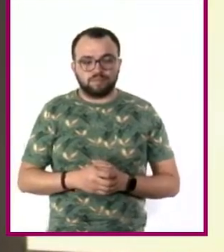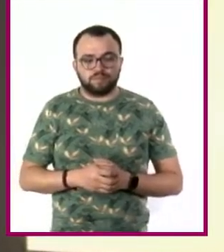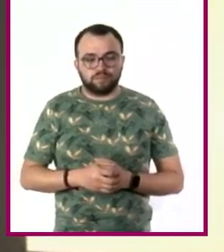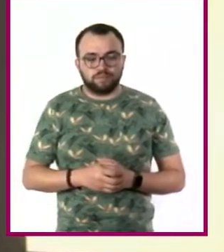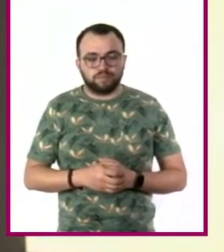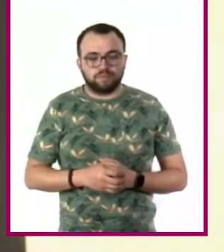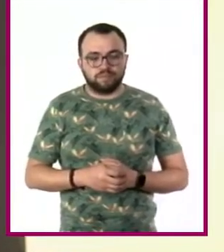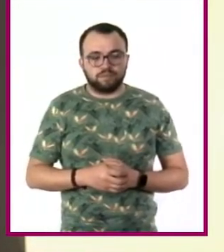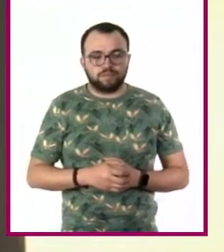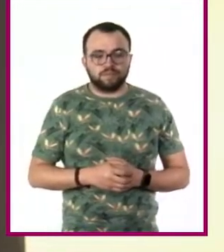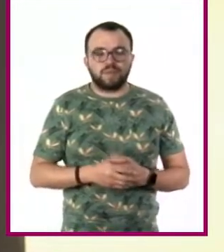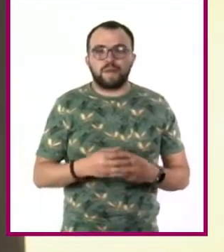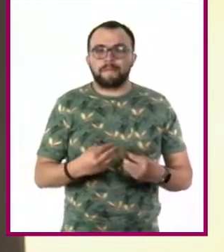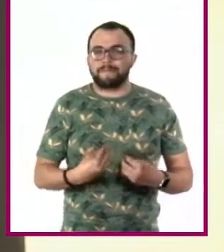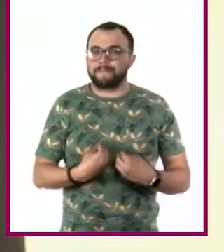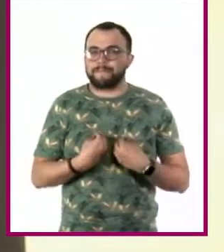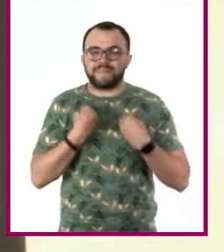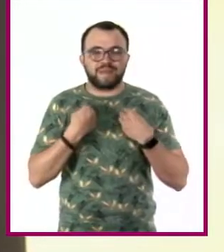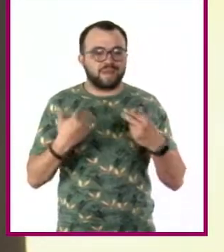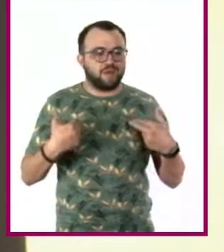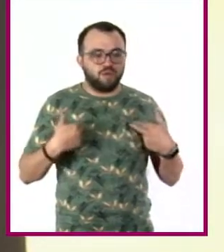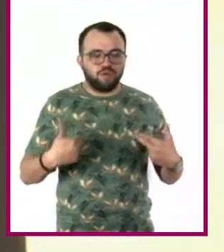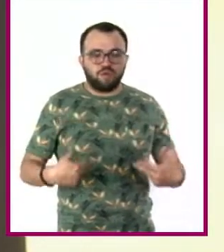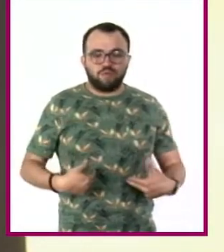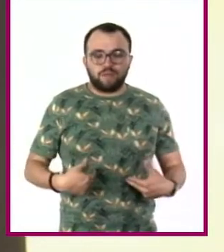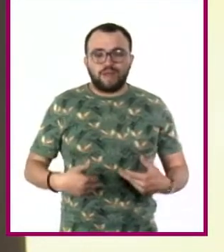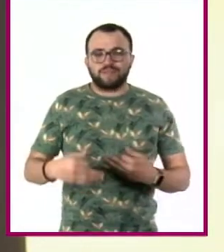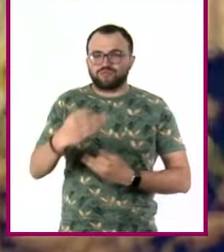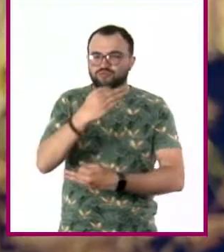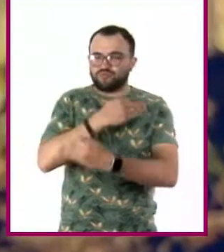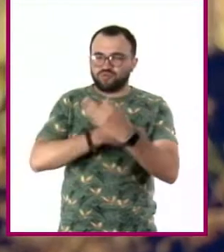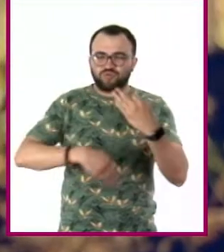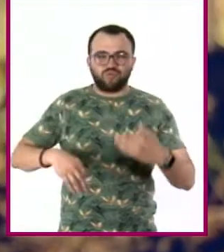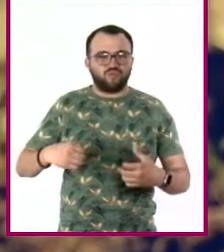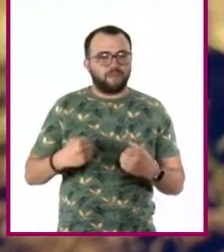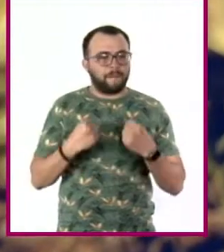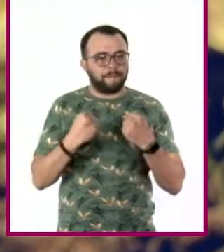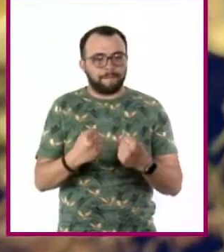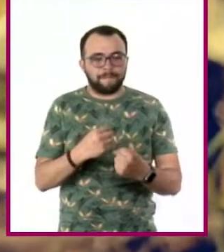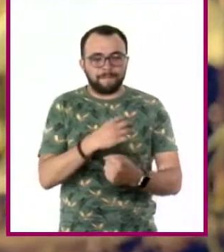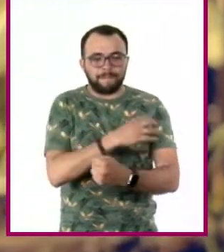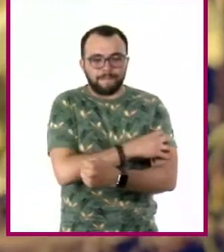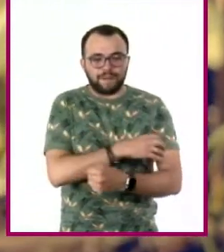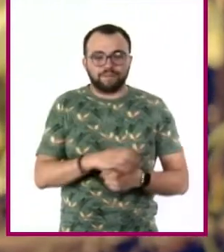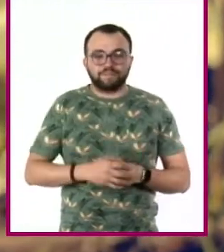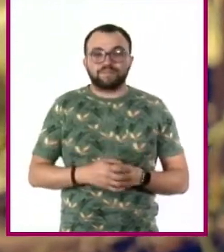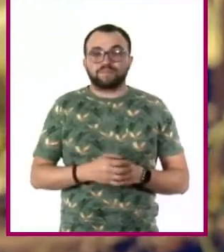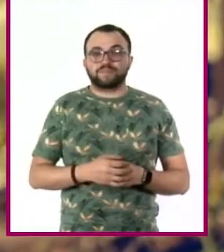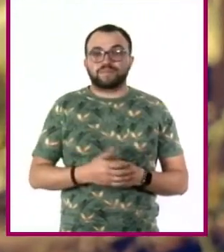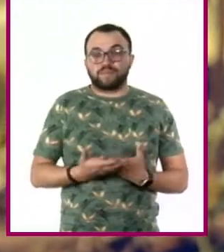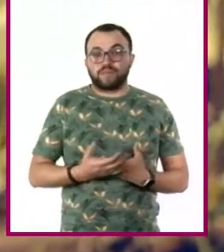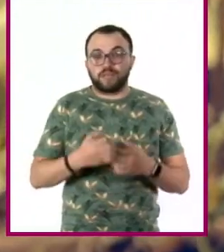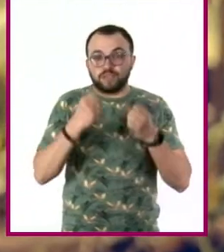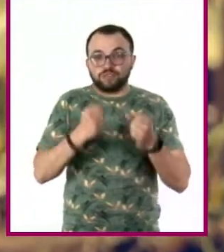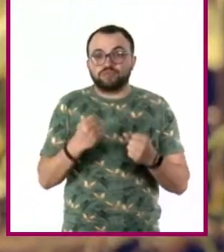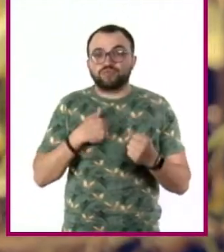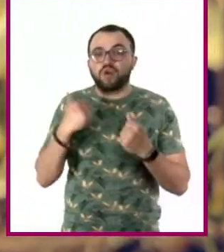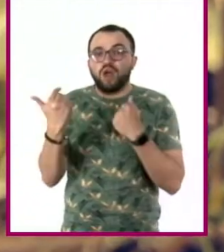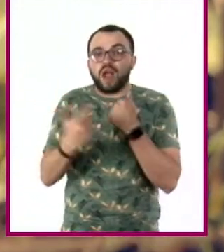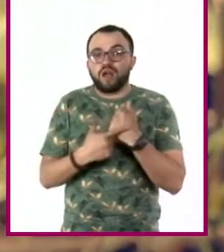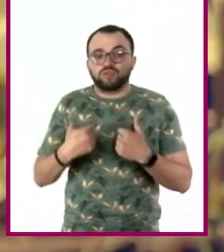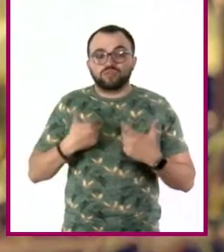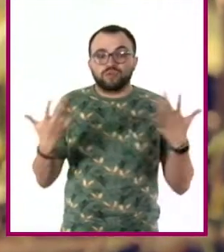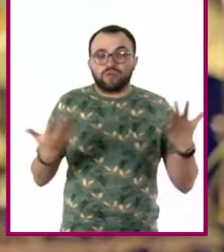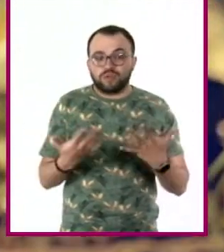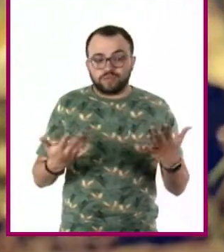Es la vida del ser humano con todo su poder. Estar segura de algo que voy a hacer o voy a realizar,